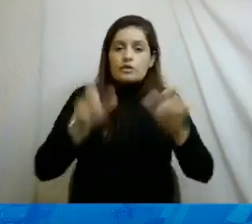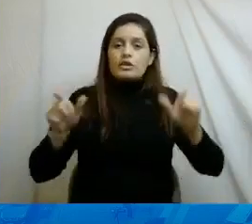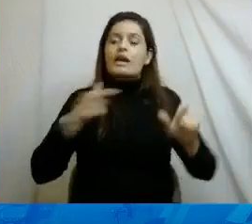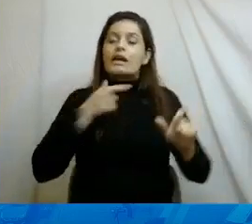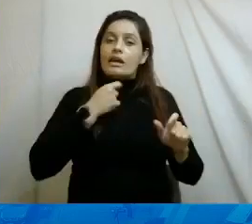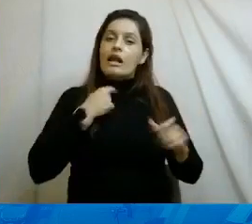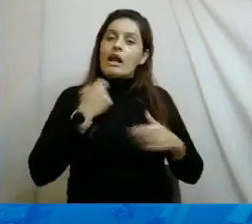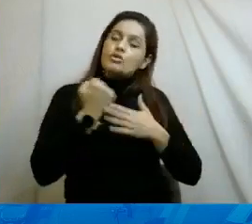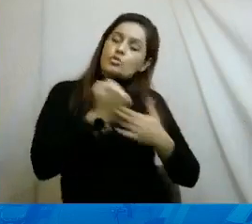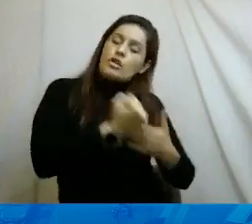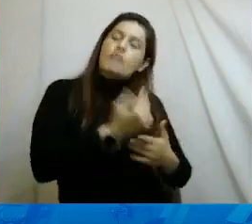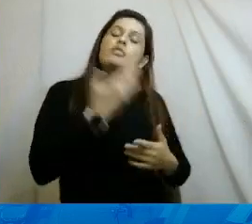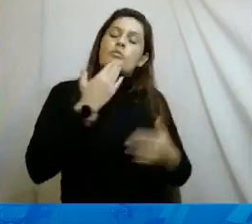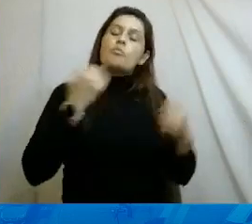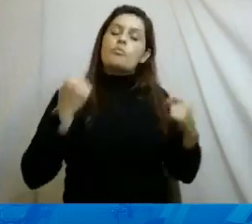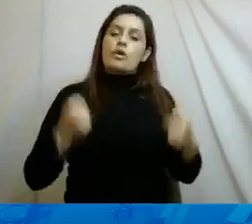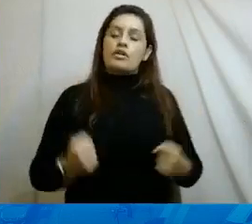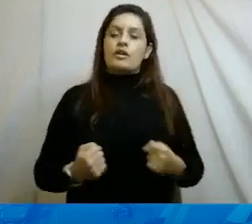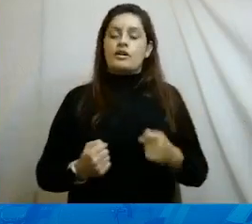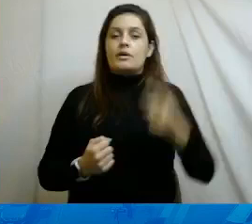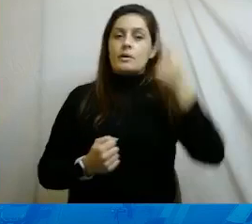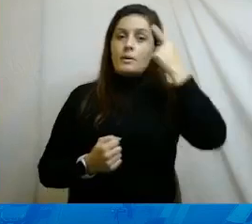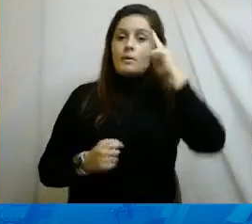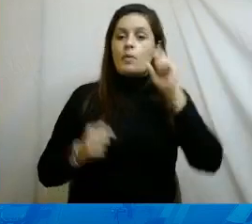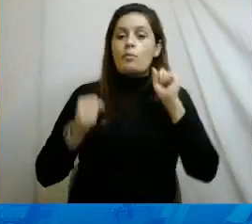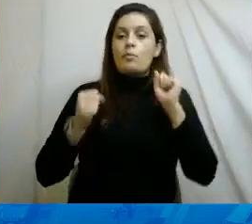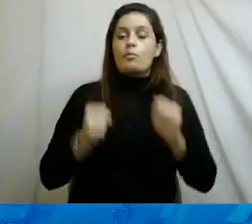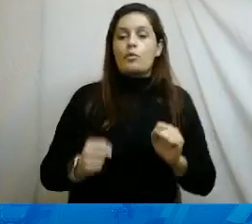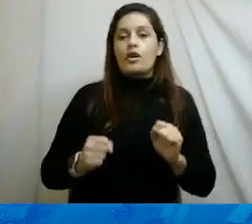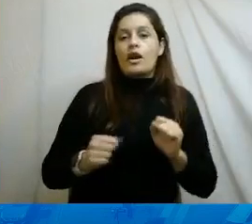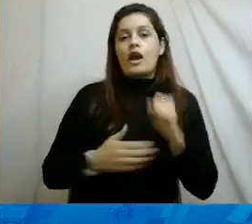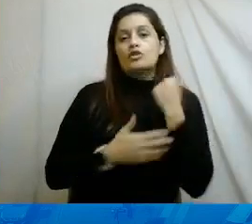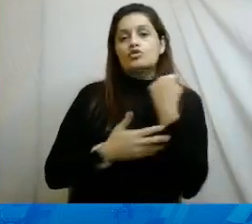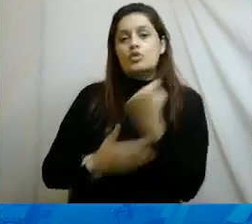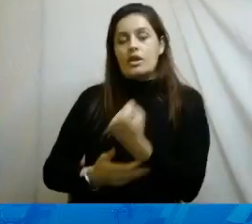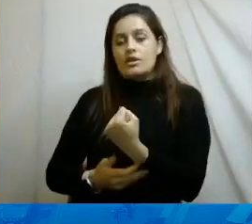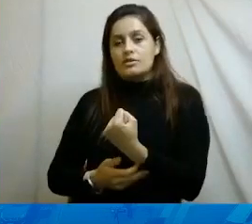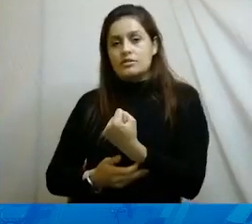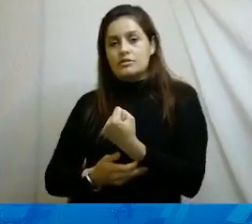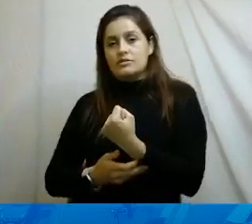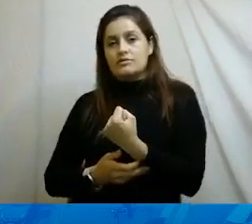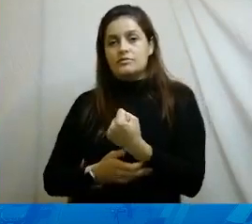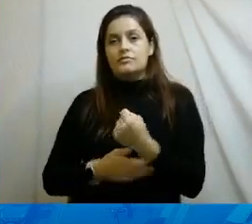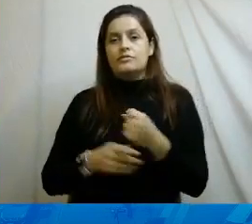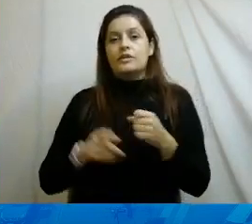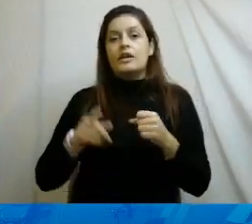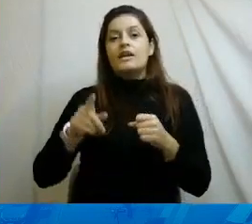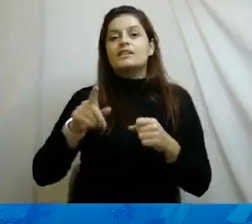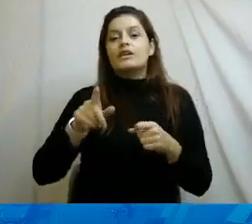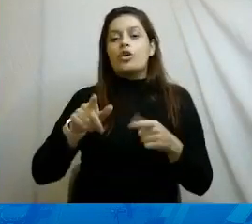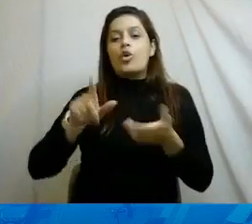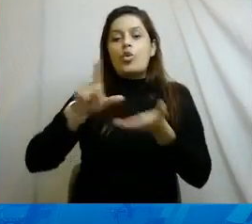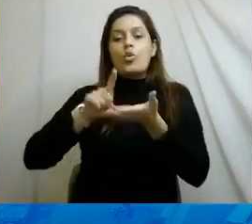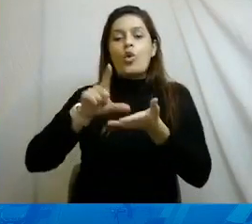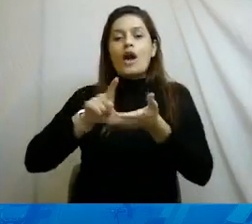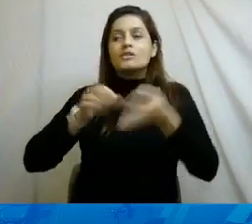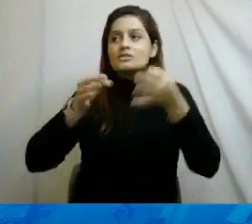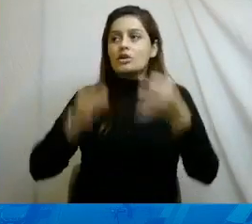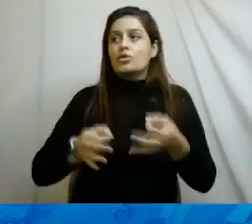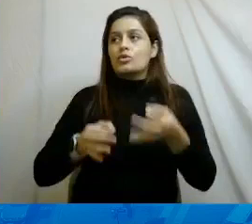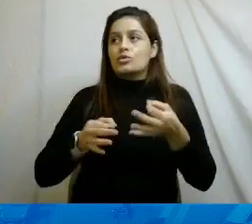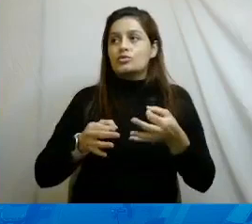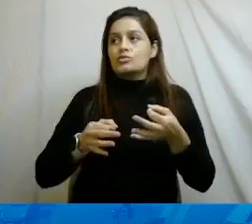está completamente bienvenida para poder aportar justamente en estos espacios seguros.